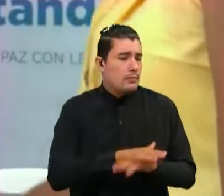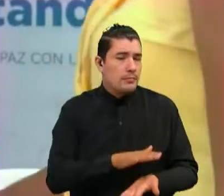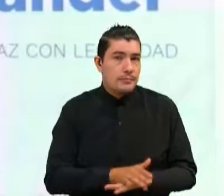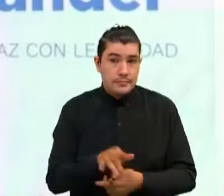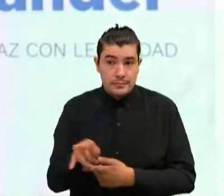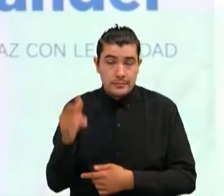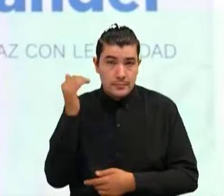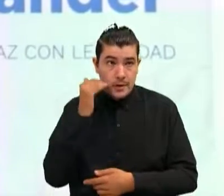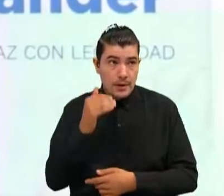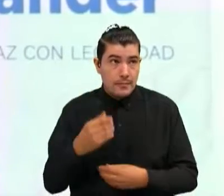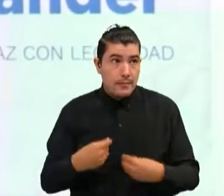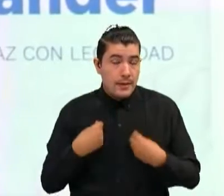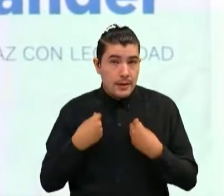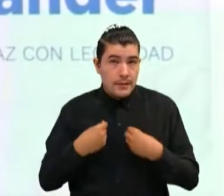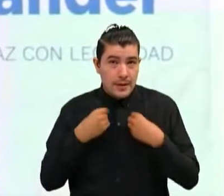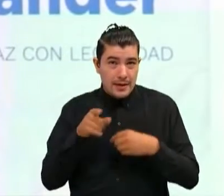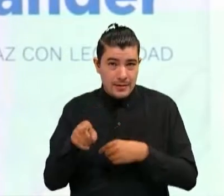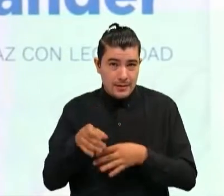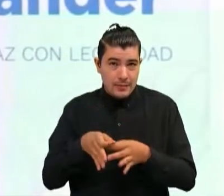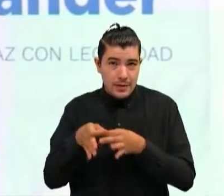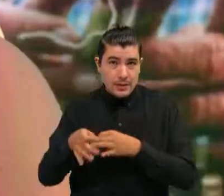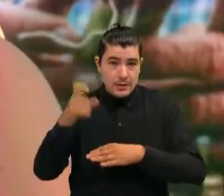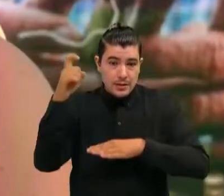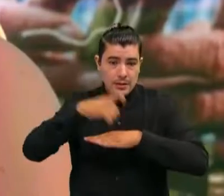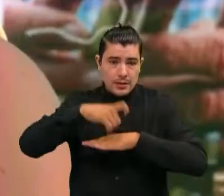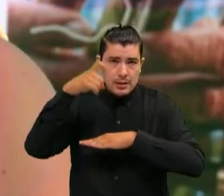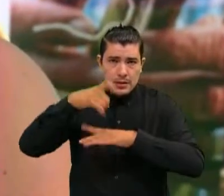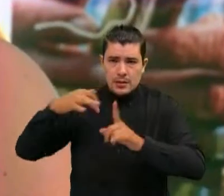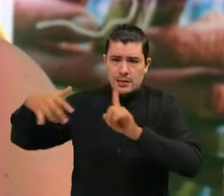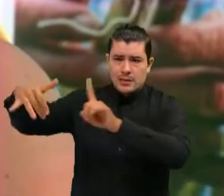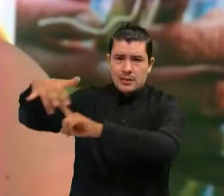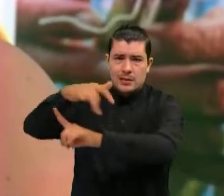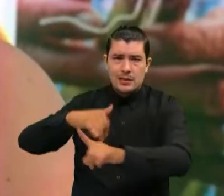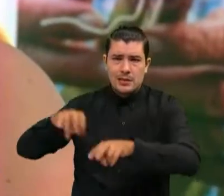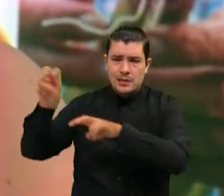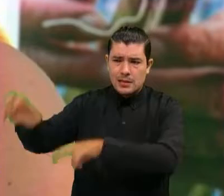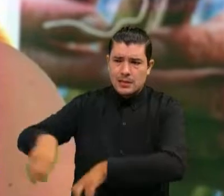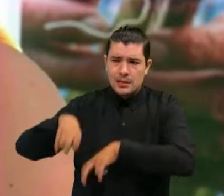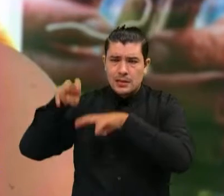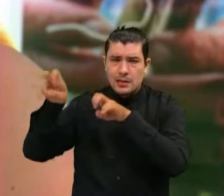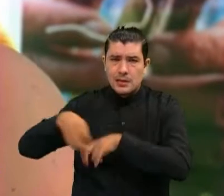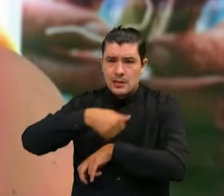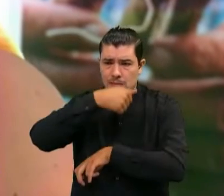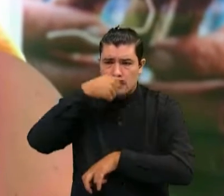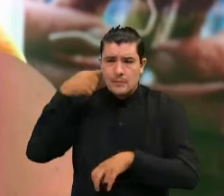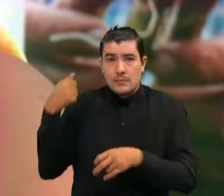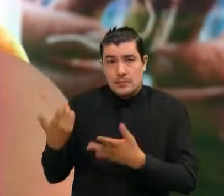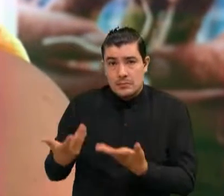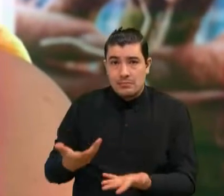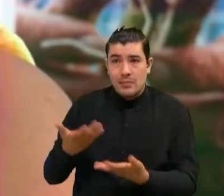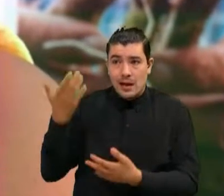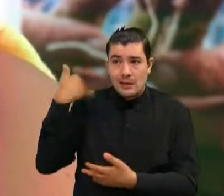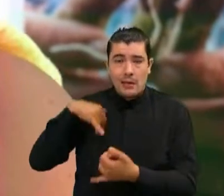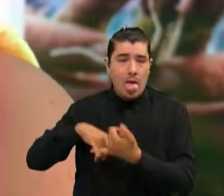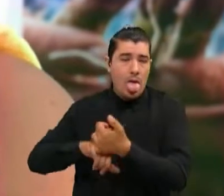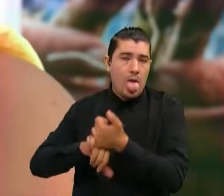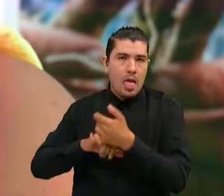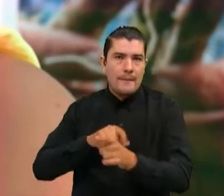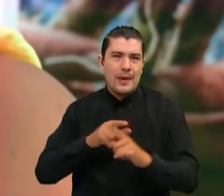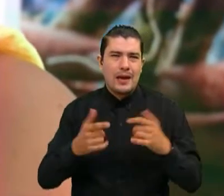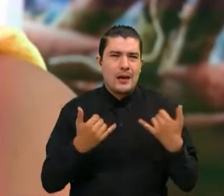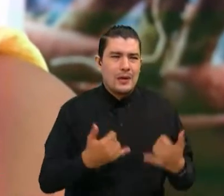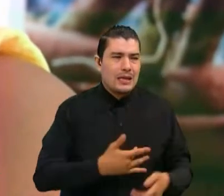La Lejía, en el municipio de Tibú, rodeada de los cultivos de coca que generaban un sustento para su familia. Pero con